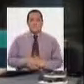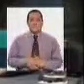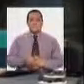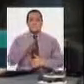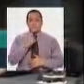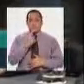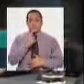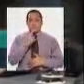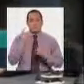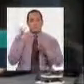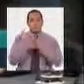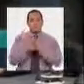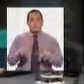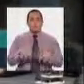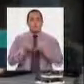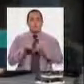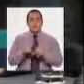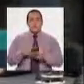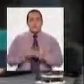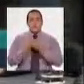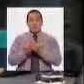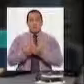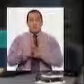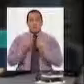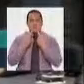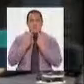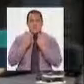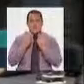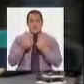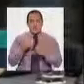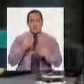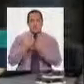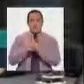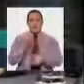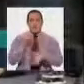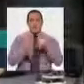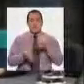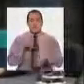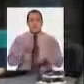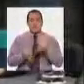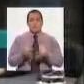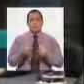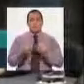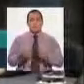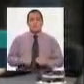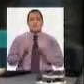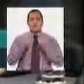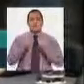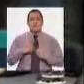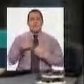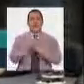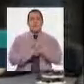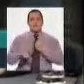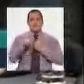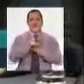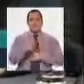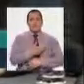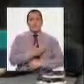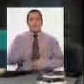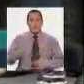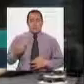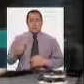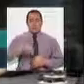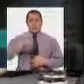fue justamente utilizar estas atribuciones legales, jurídicas, para la defensa del Estado